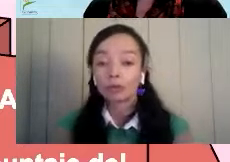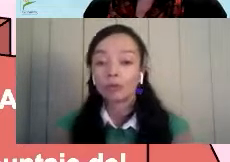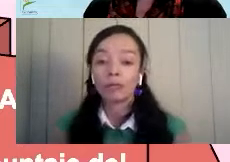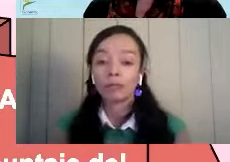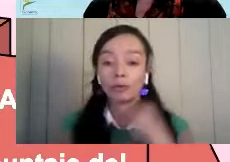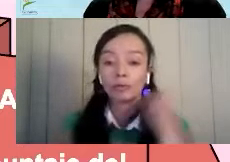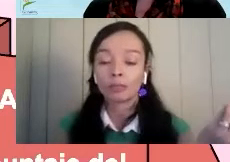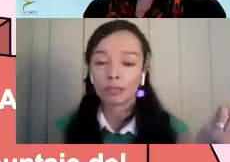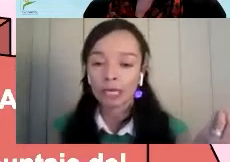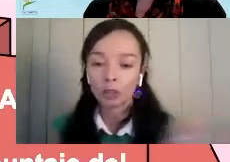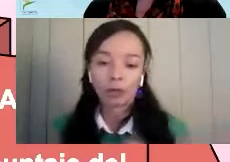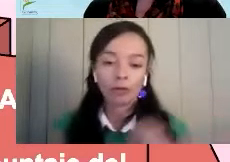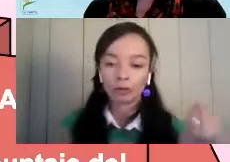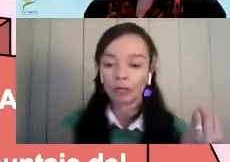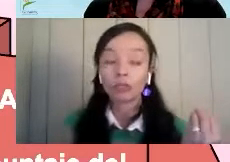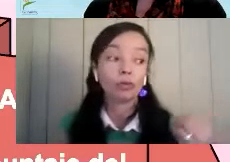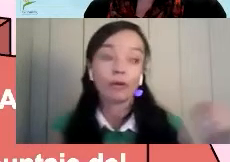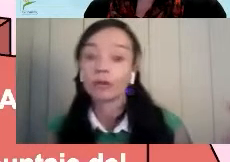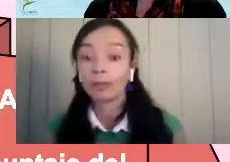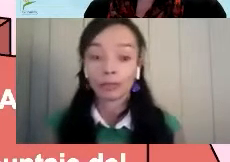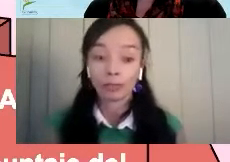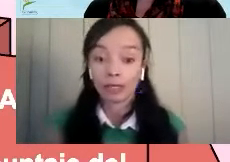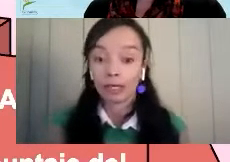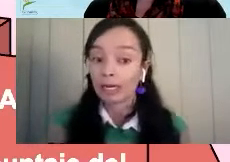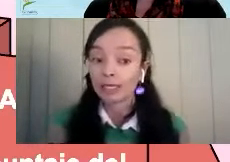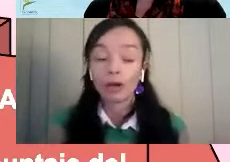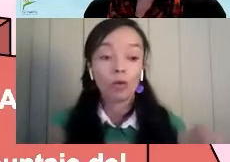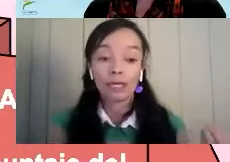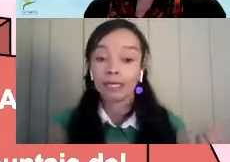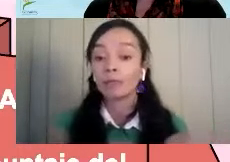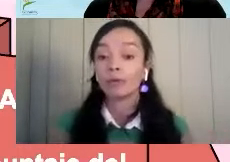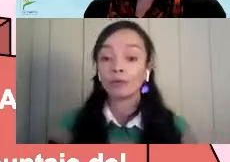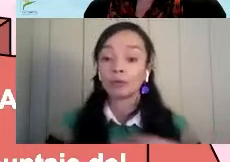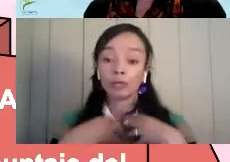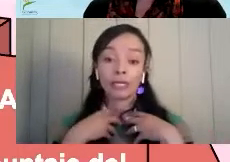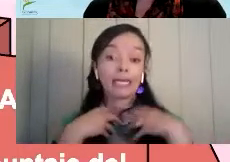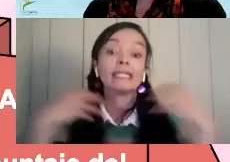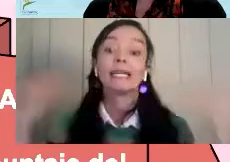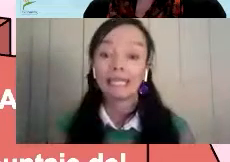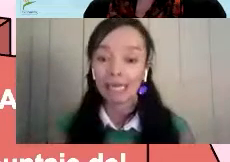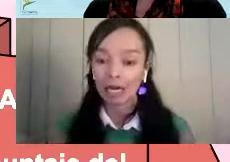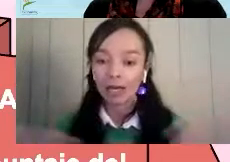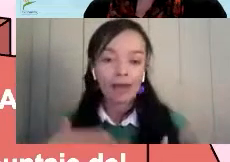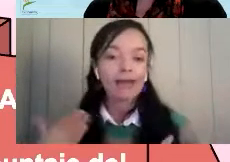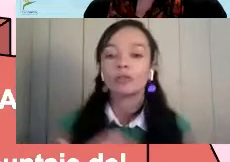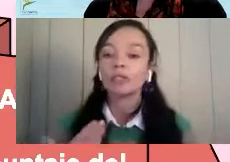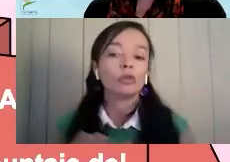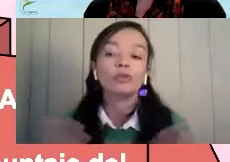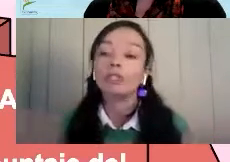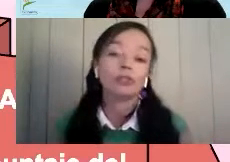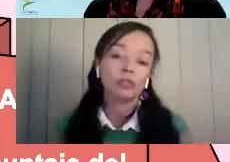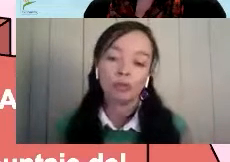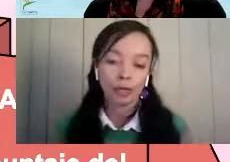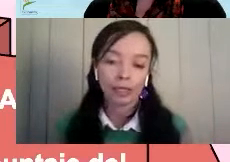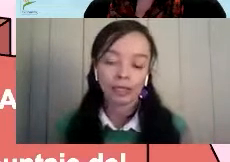nosotros por lo menos podemos expresarlo. No me gustó esto. Y va a haber otra persona en la casa o alguien que podemos poner esa energía. Esto, esto.